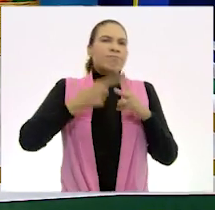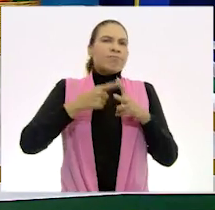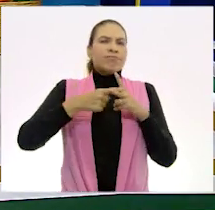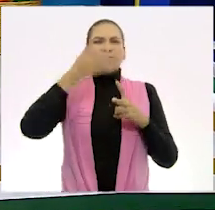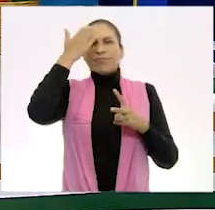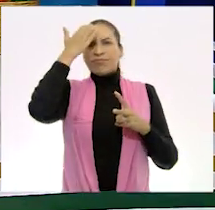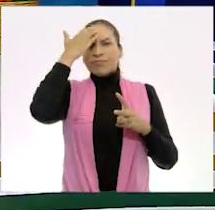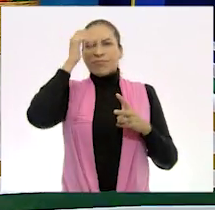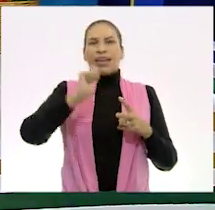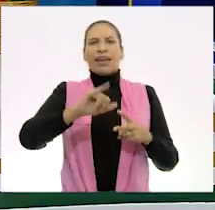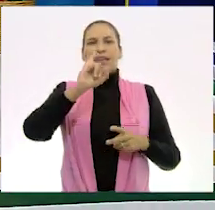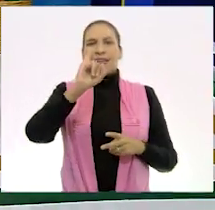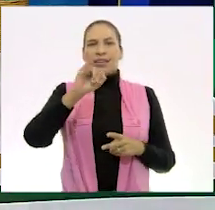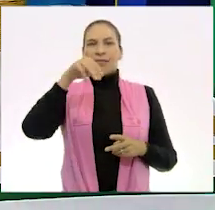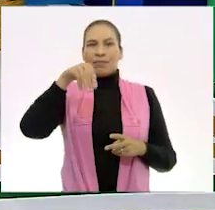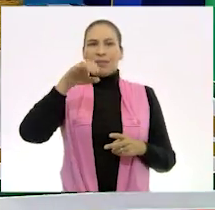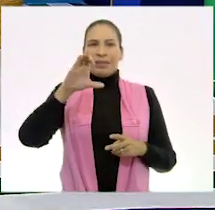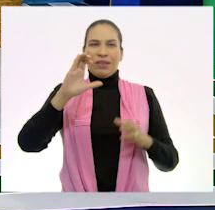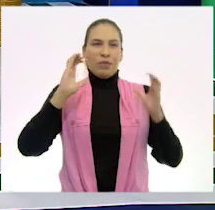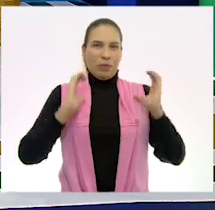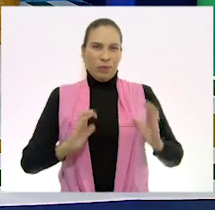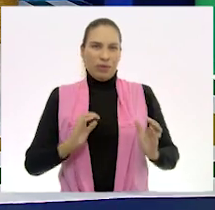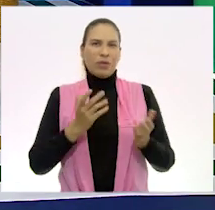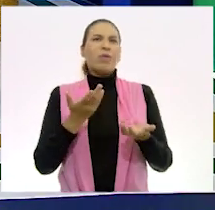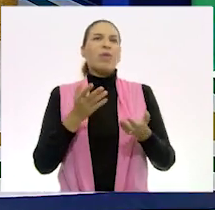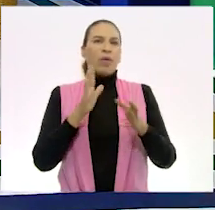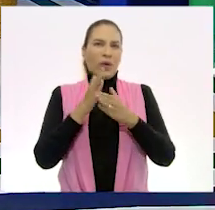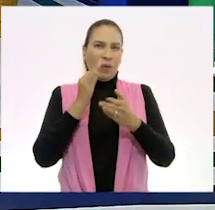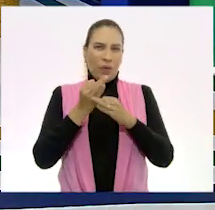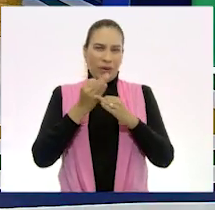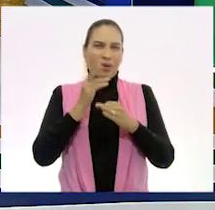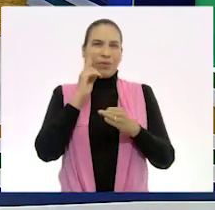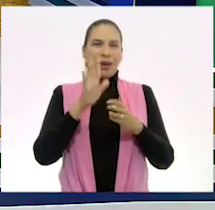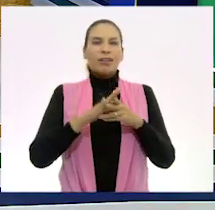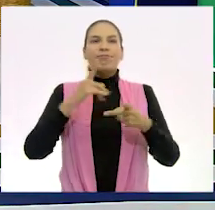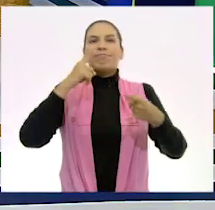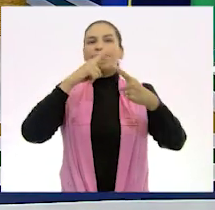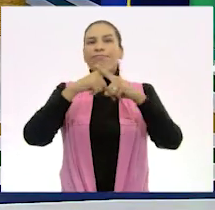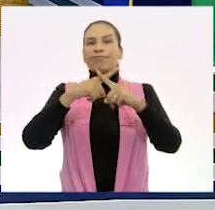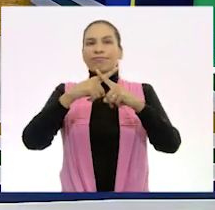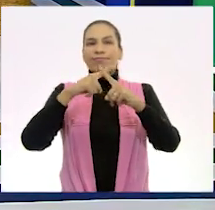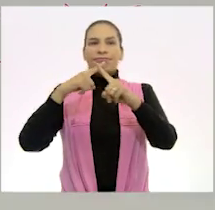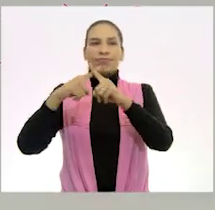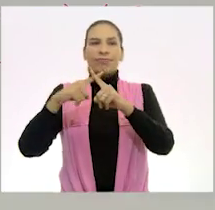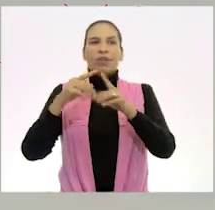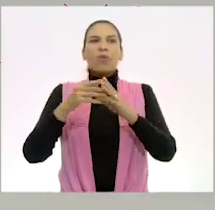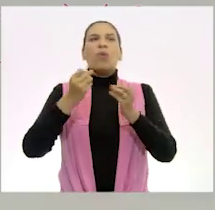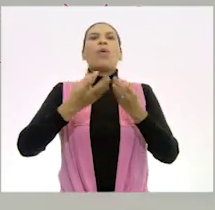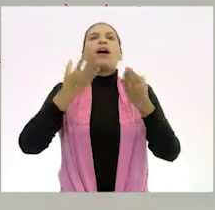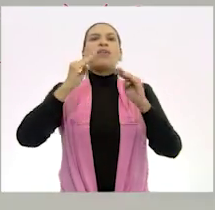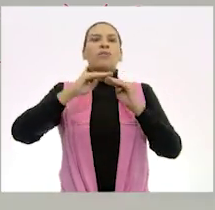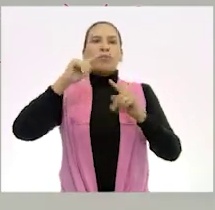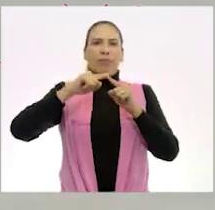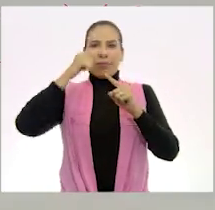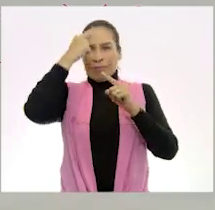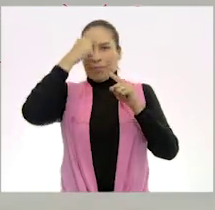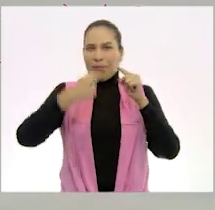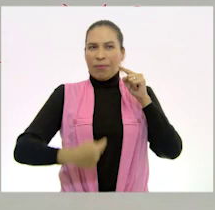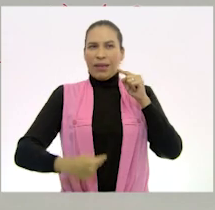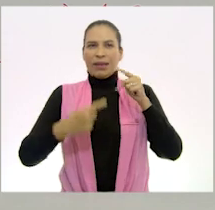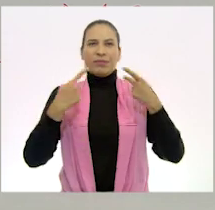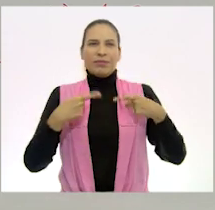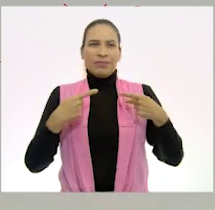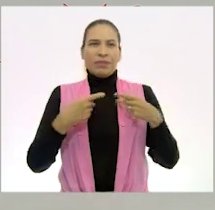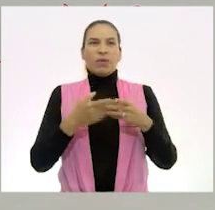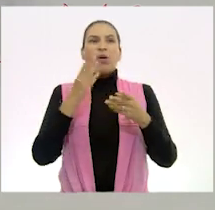el índice de masa corporal es el siguiente. Vamos a multiplicar la estatura en metros por la